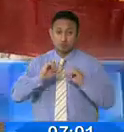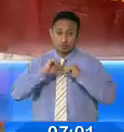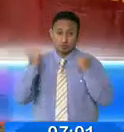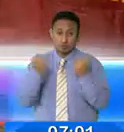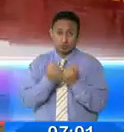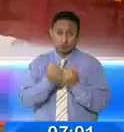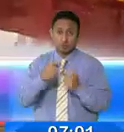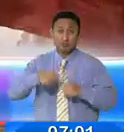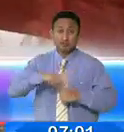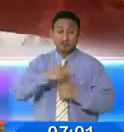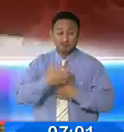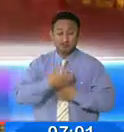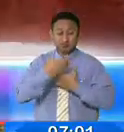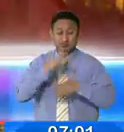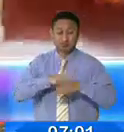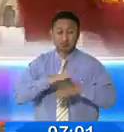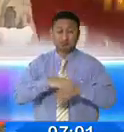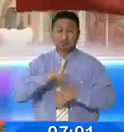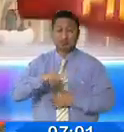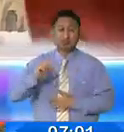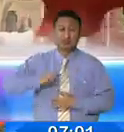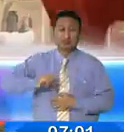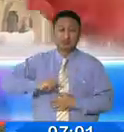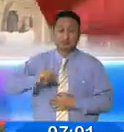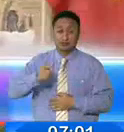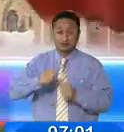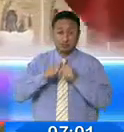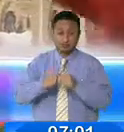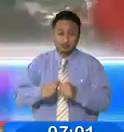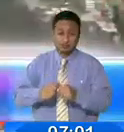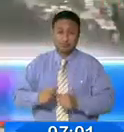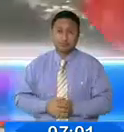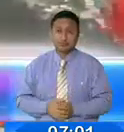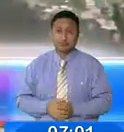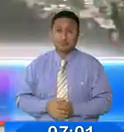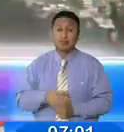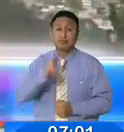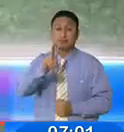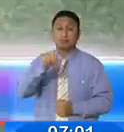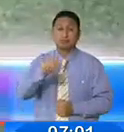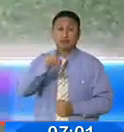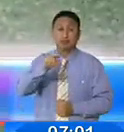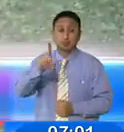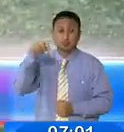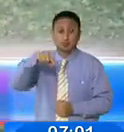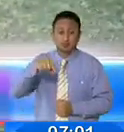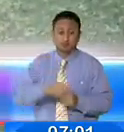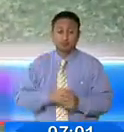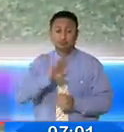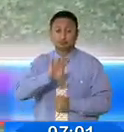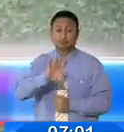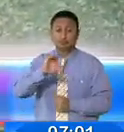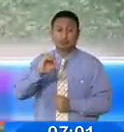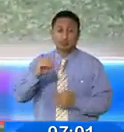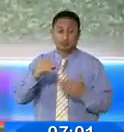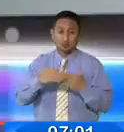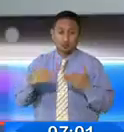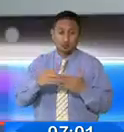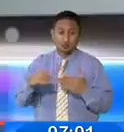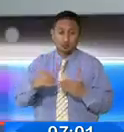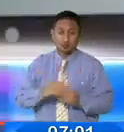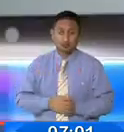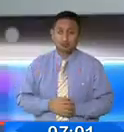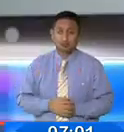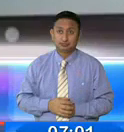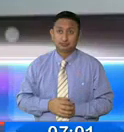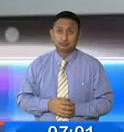malestar frente al congelamiento del salario básico unificado, que en el 2021 se mantendrá en $400. Violando